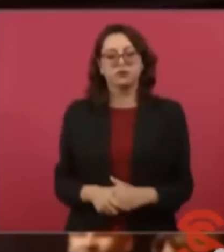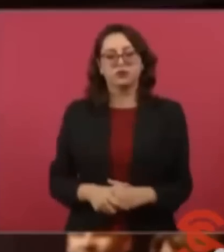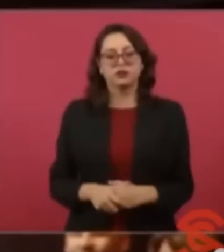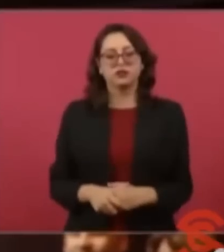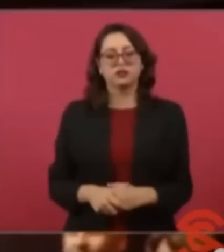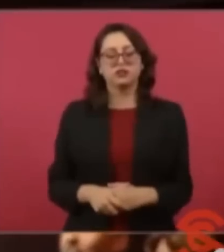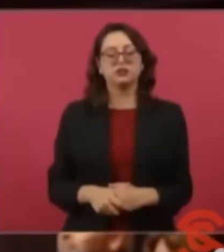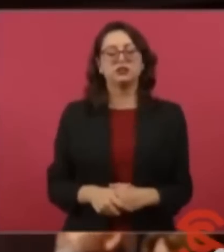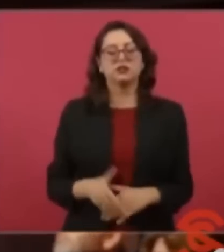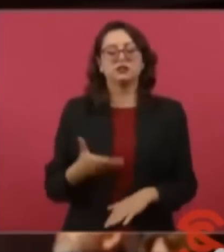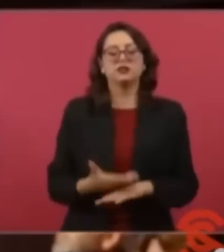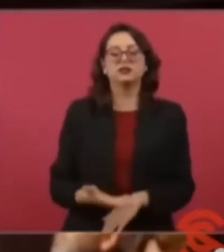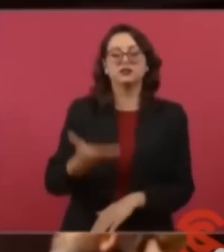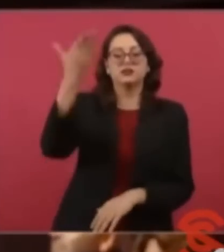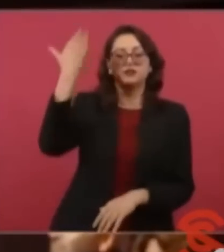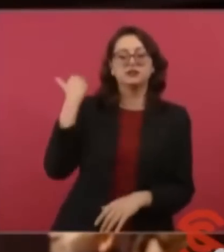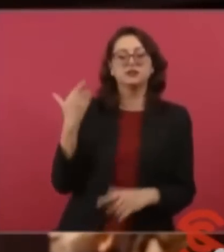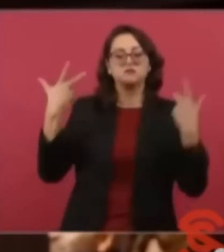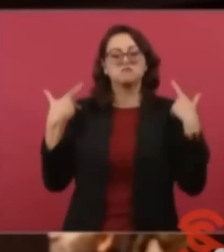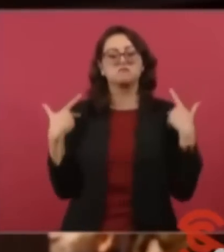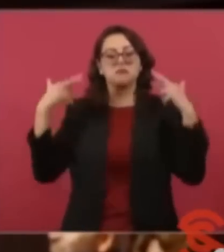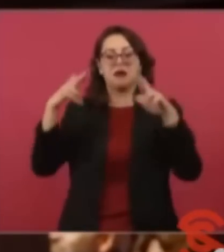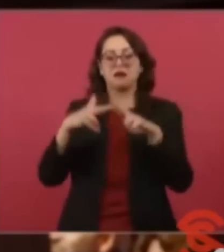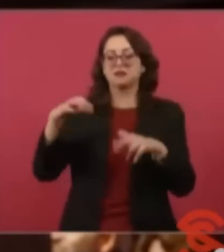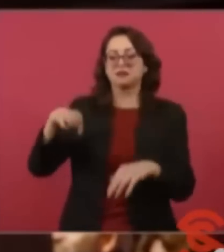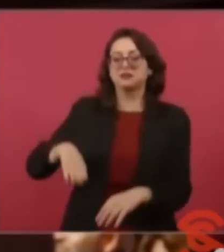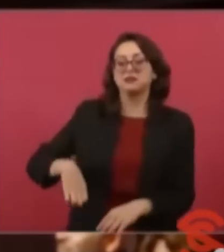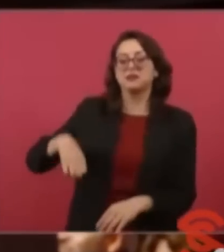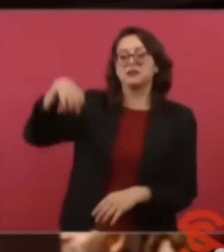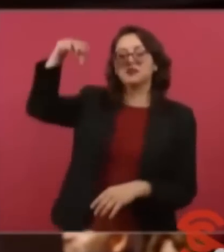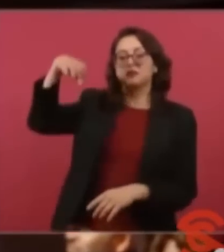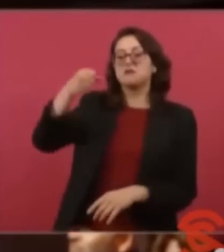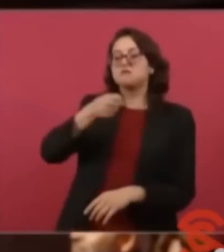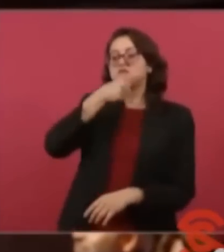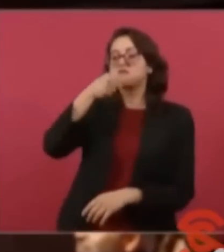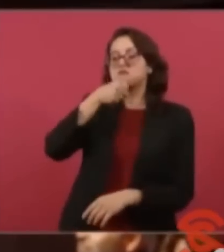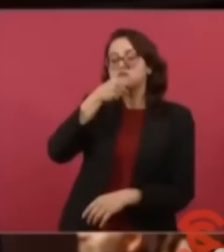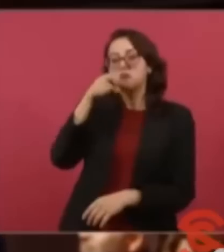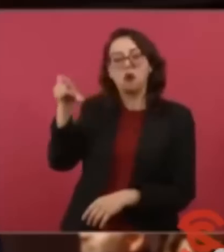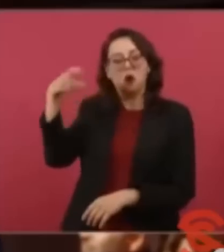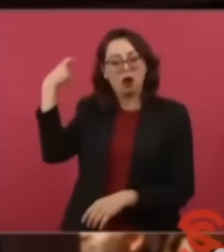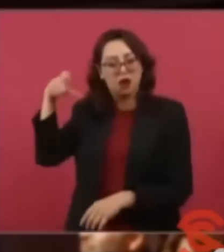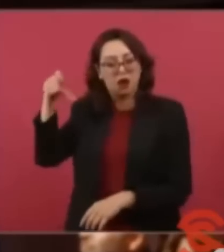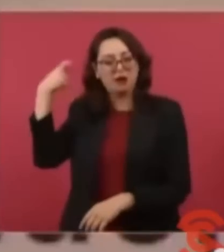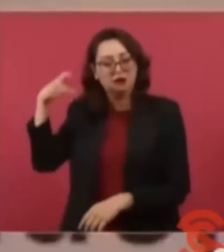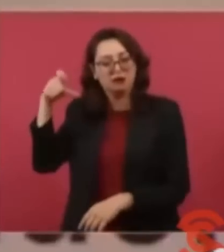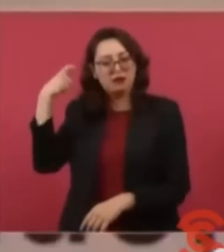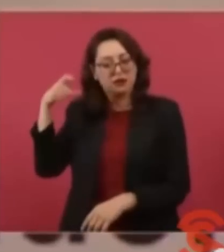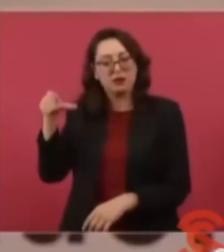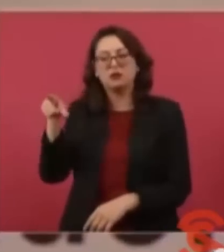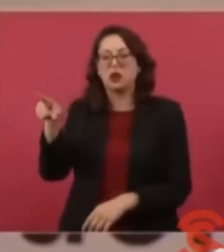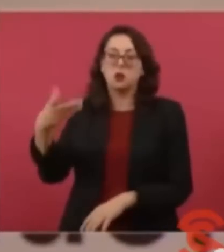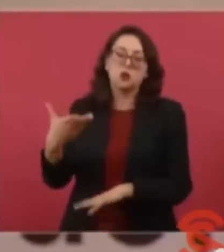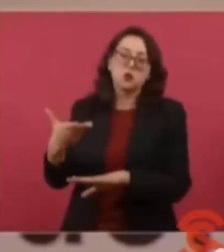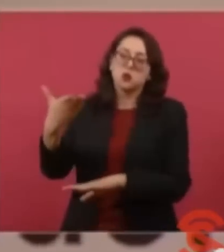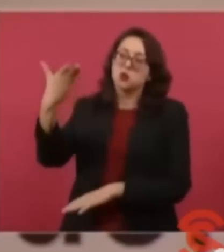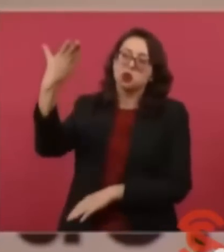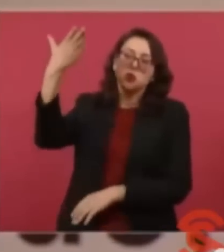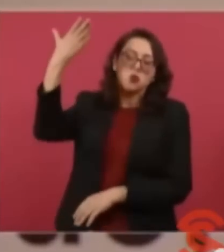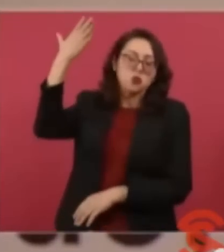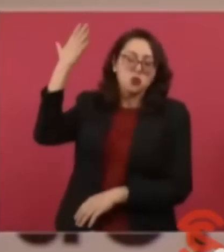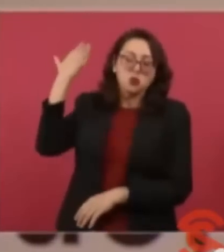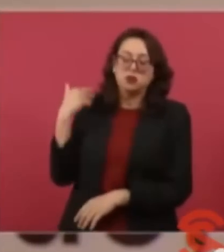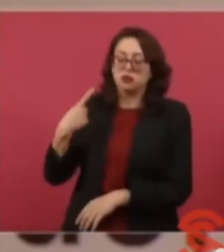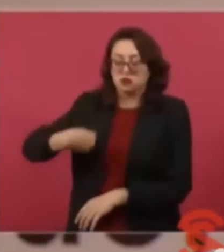maestro mayor en un municipio de Querétaro, cuando empezábamos nuestro movimiento,